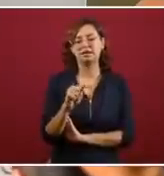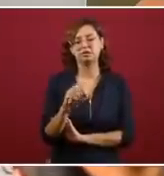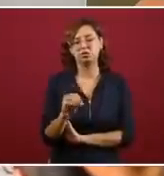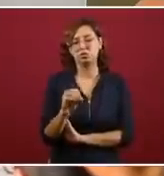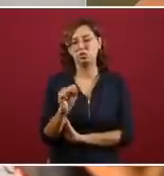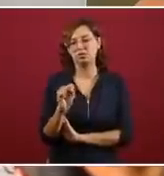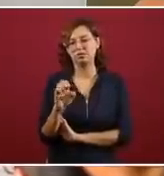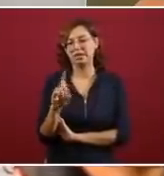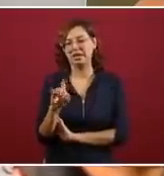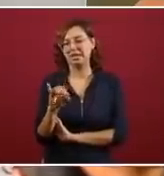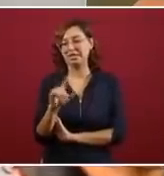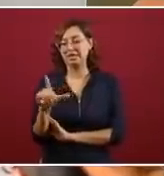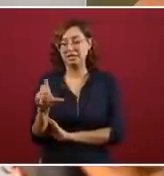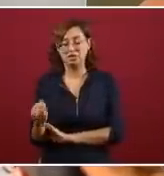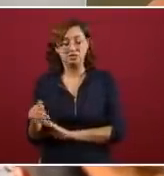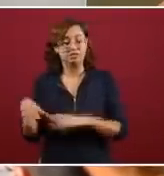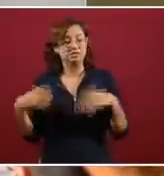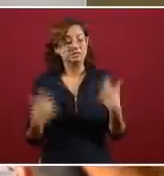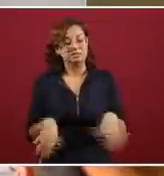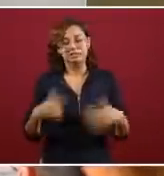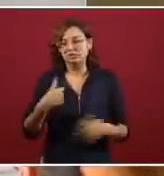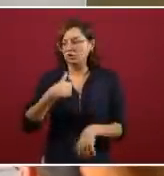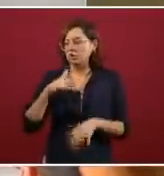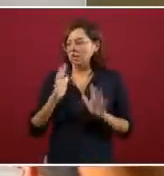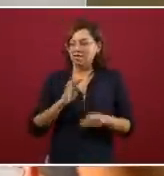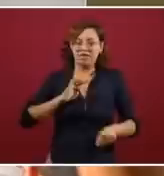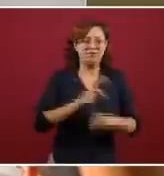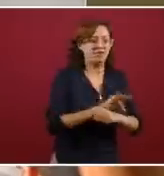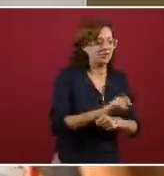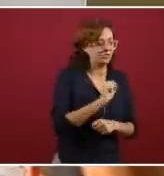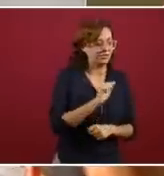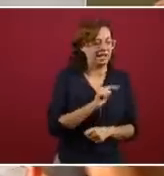Ya estoy defendiendo a Salinas.